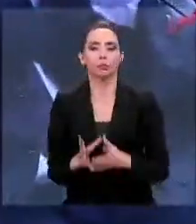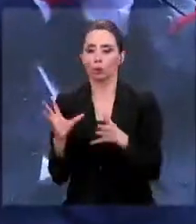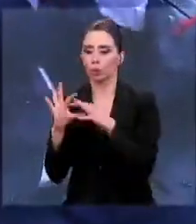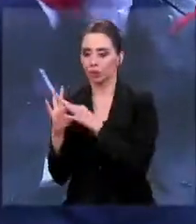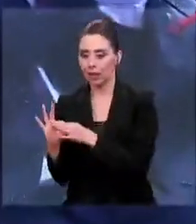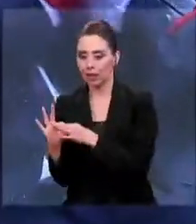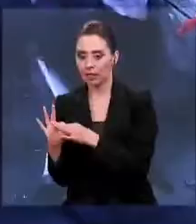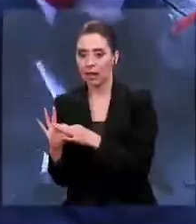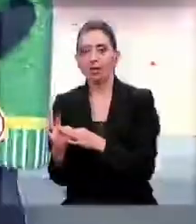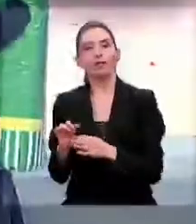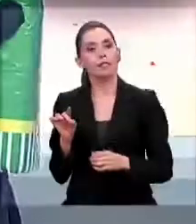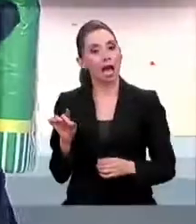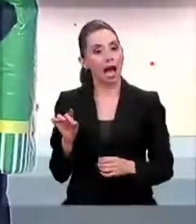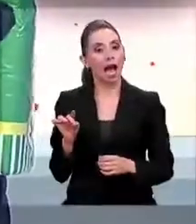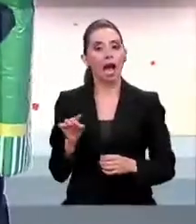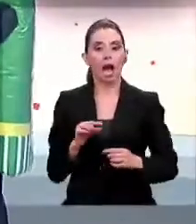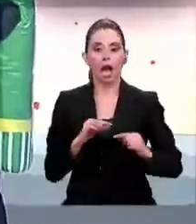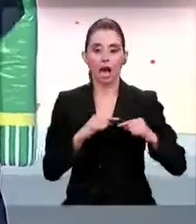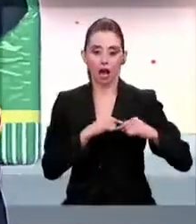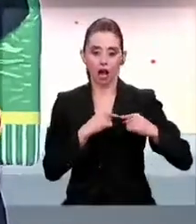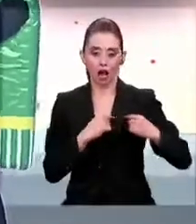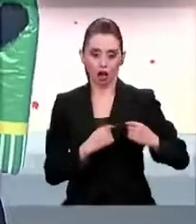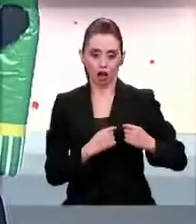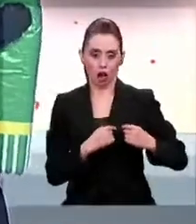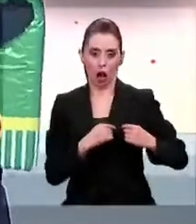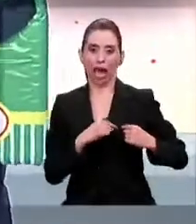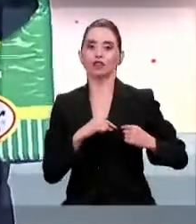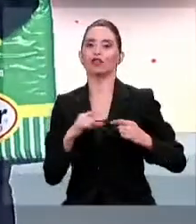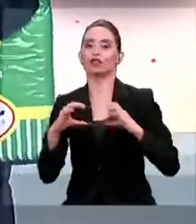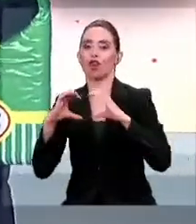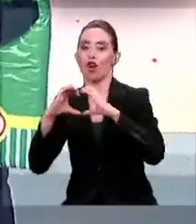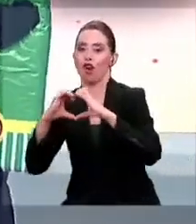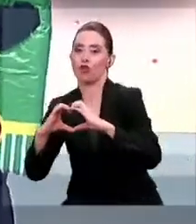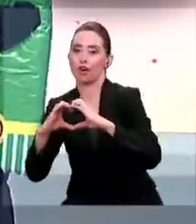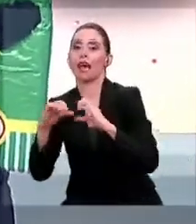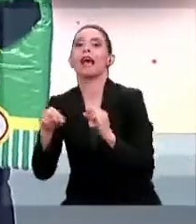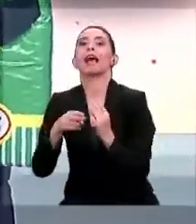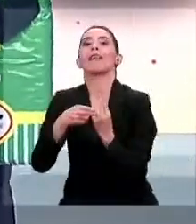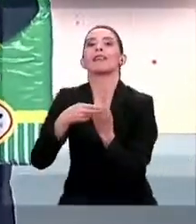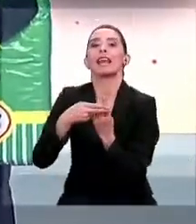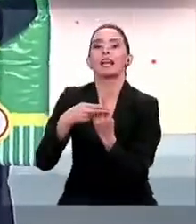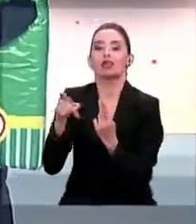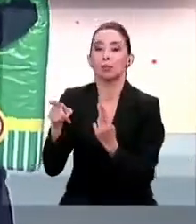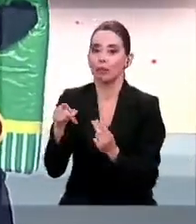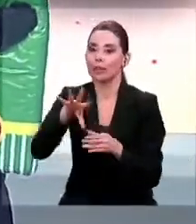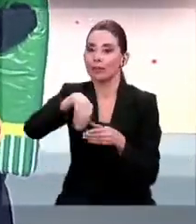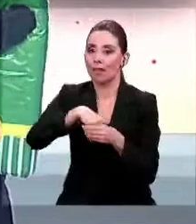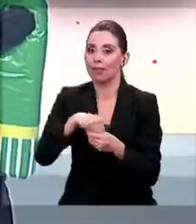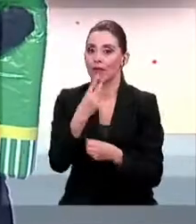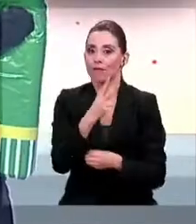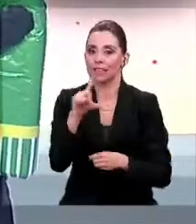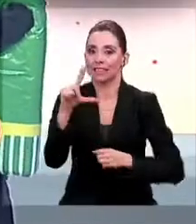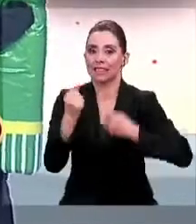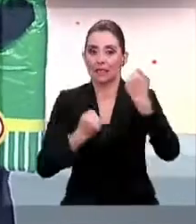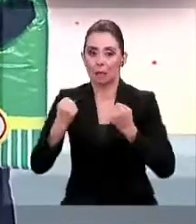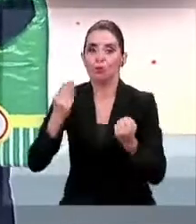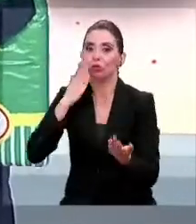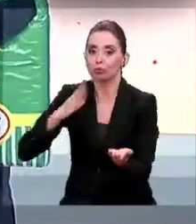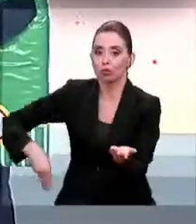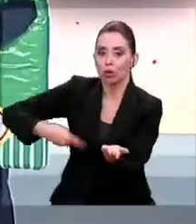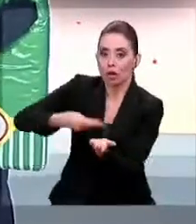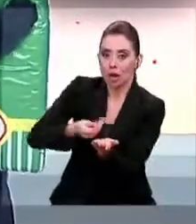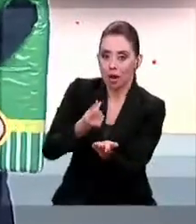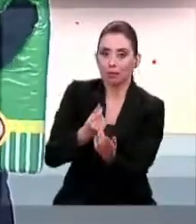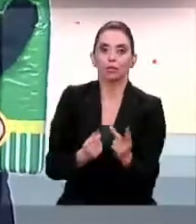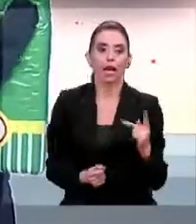Ahí le entregamos el corazón de nuestra Teletón por ser usted uno de nuestros 27 auspiciadores.